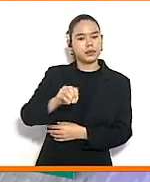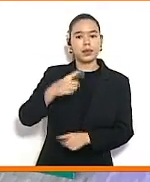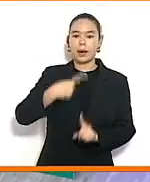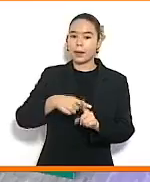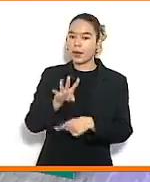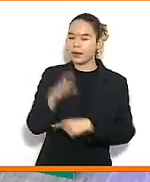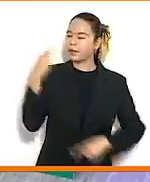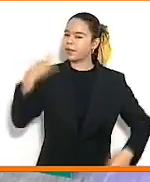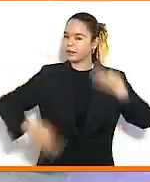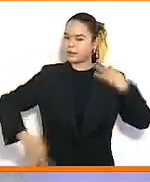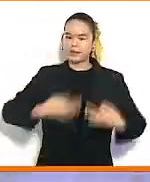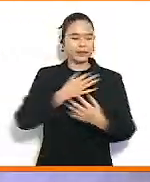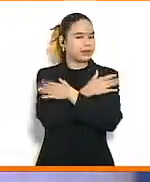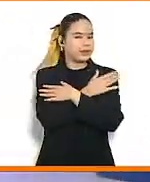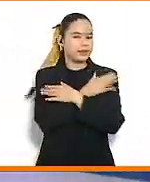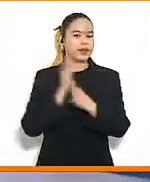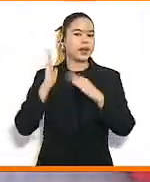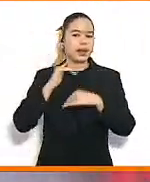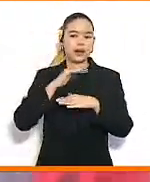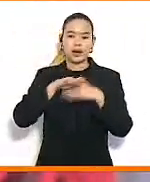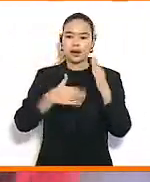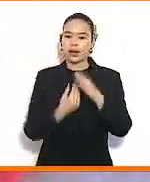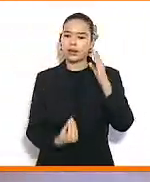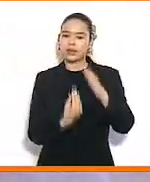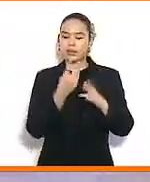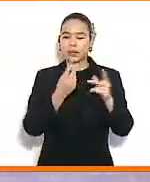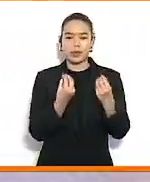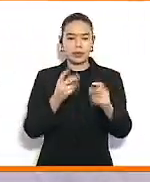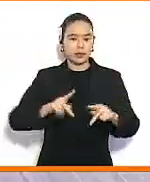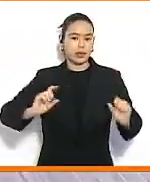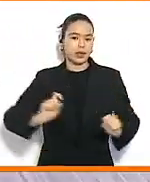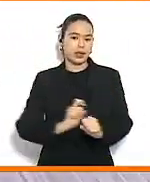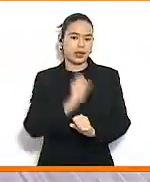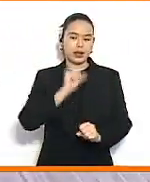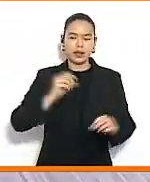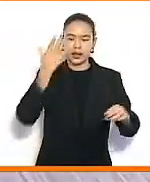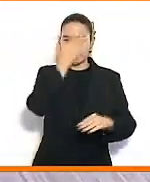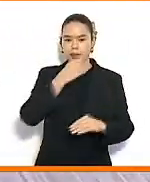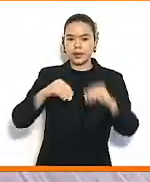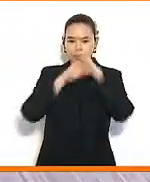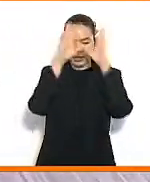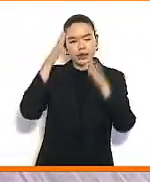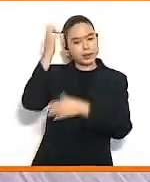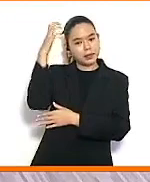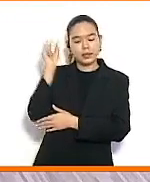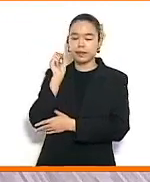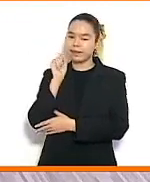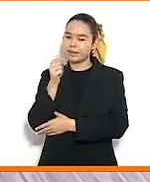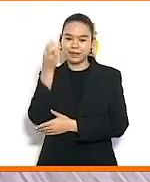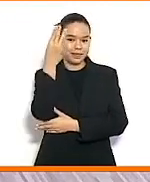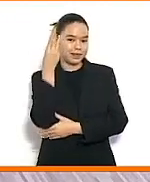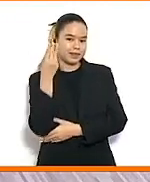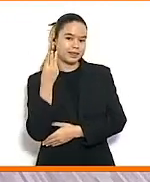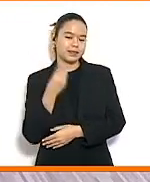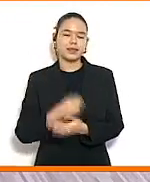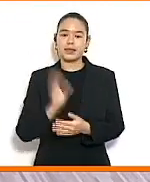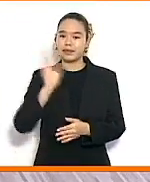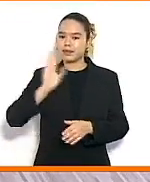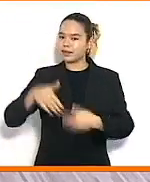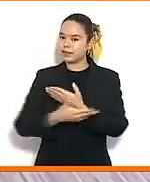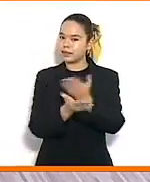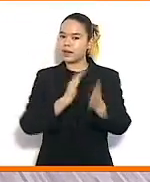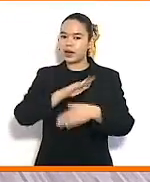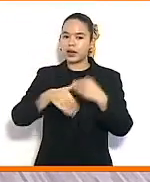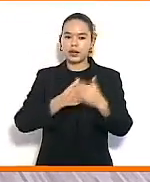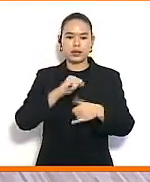Muchas felicidades. Espero que tengamos muchos ganadores en esta linda mañana, Charlene. Claro que sí, Madeline. Nos despedimos de todos nuestros jugadores que